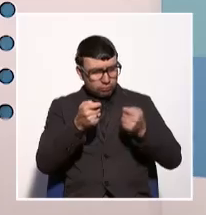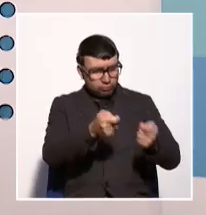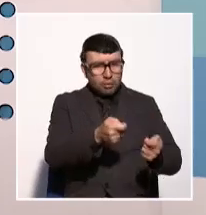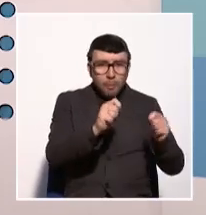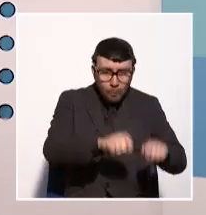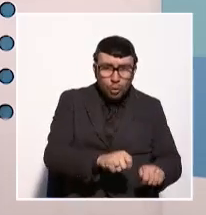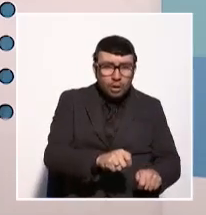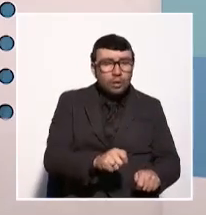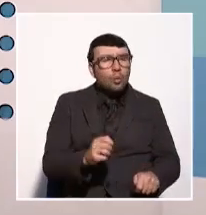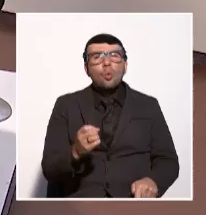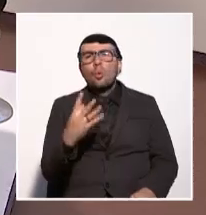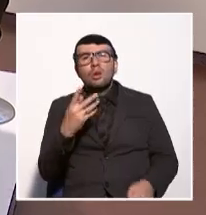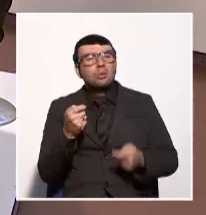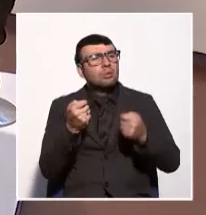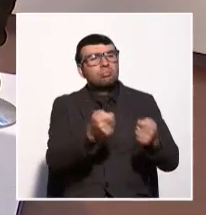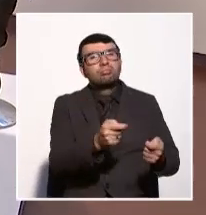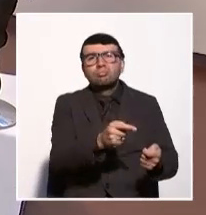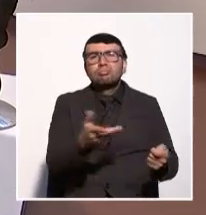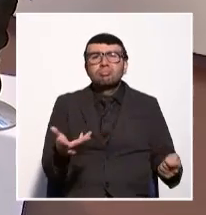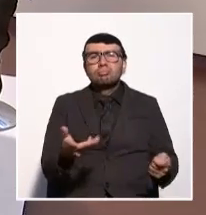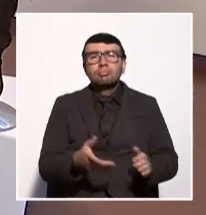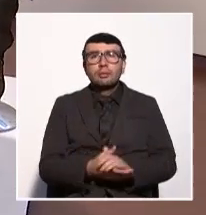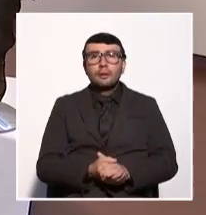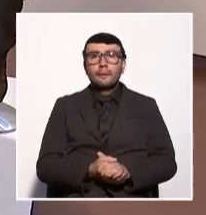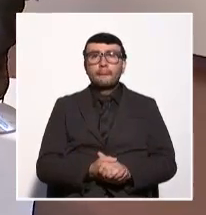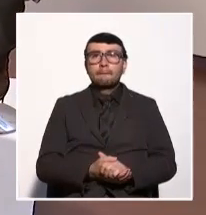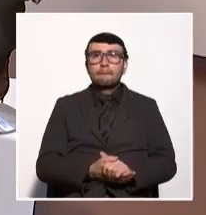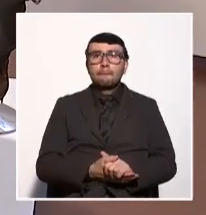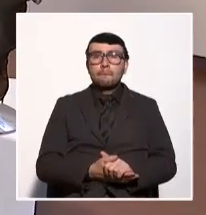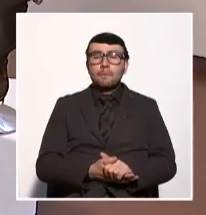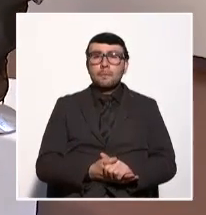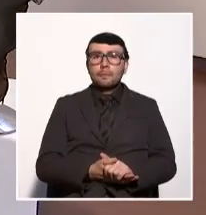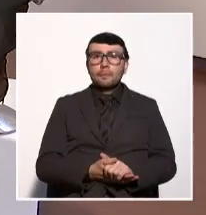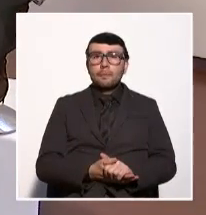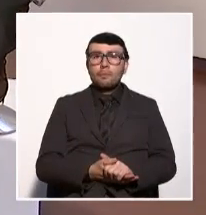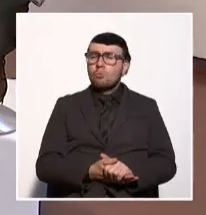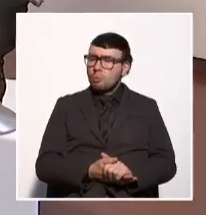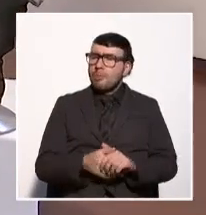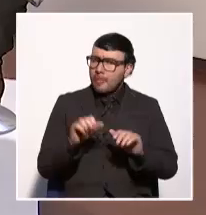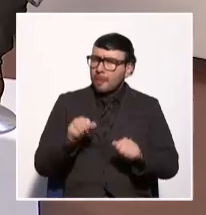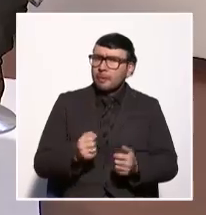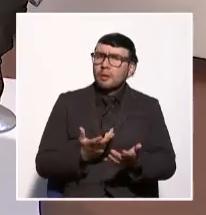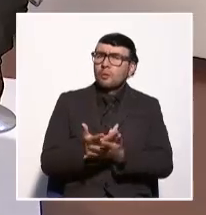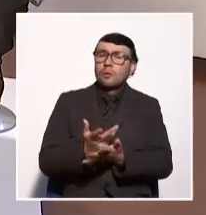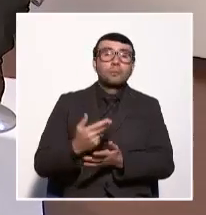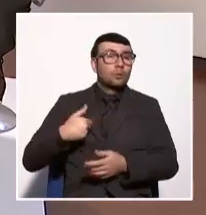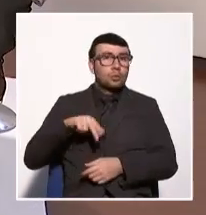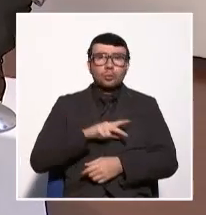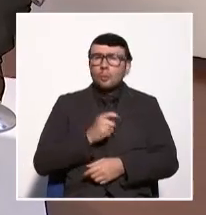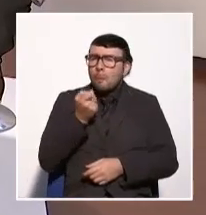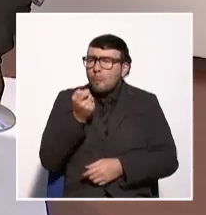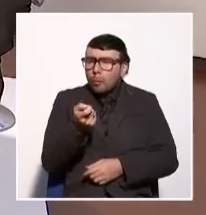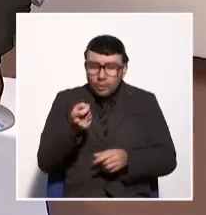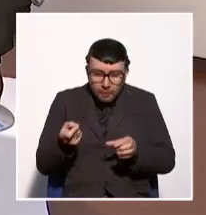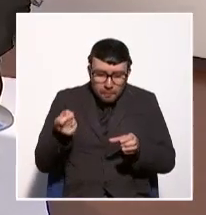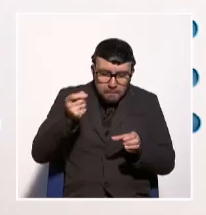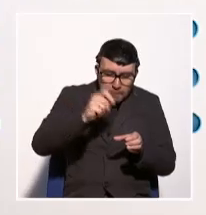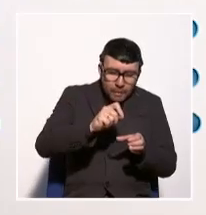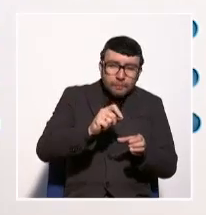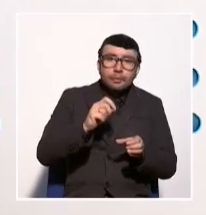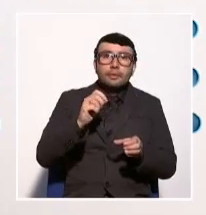cantidad el doctor rehmán bueno si es recomendable nosotros recomendamos pizquita de bicarbonato